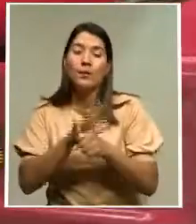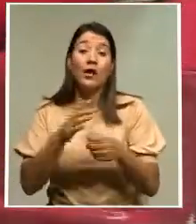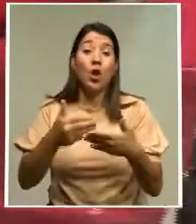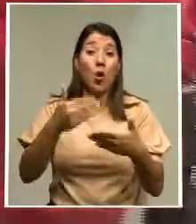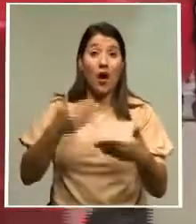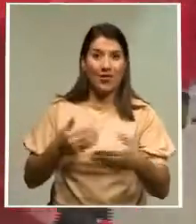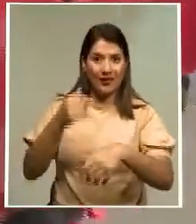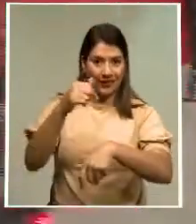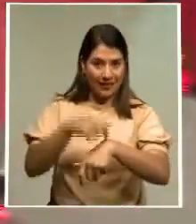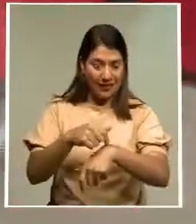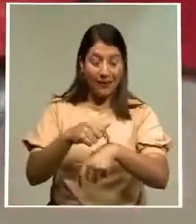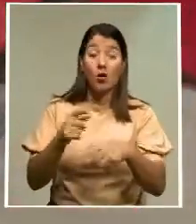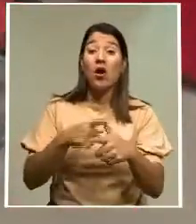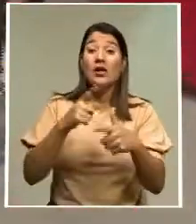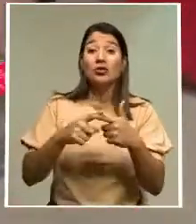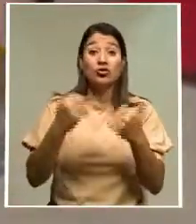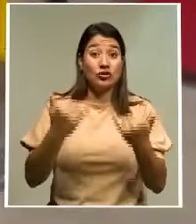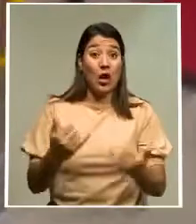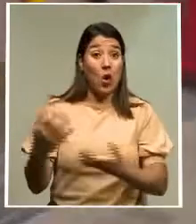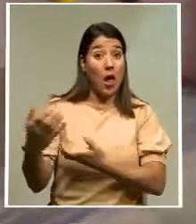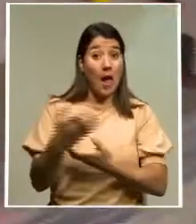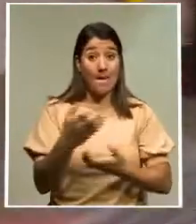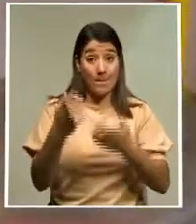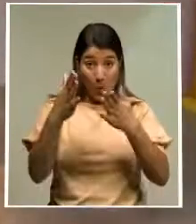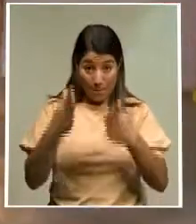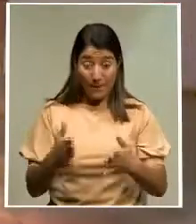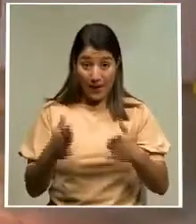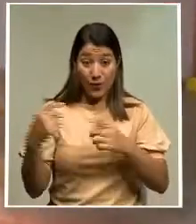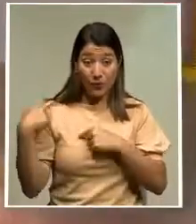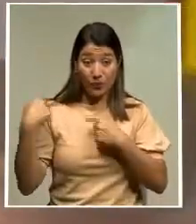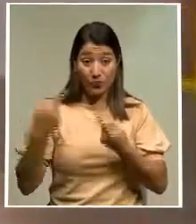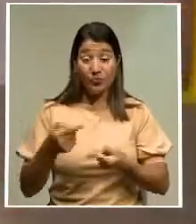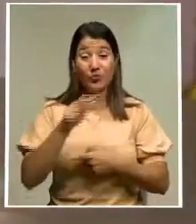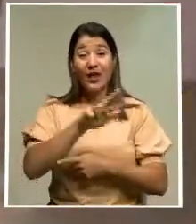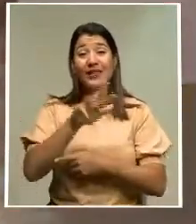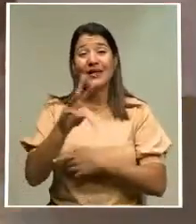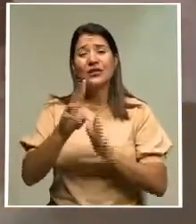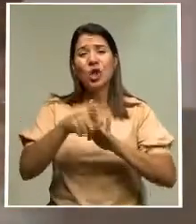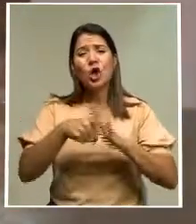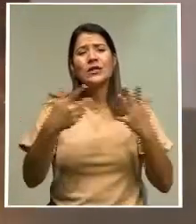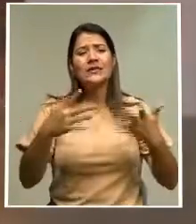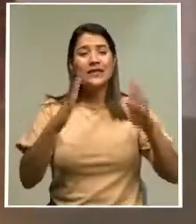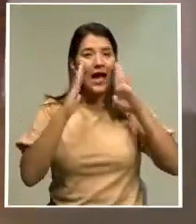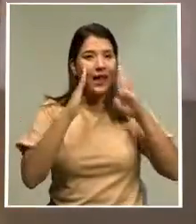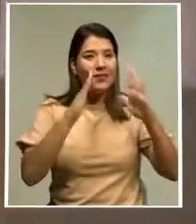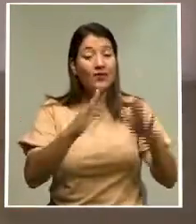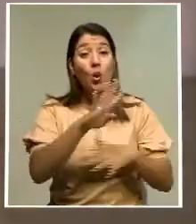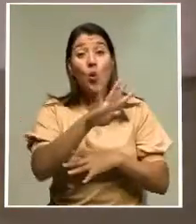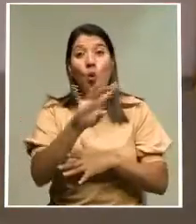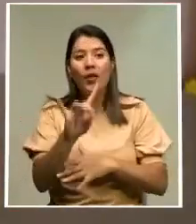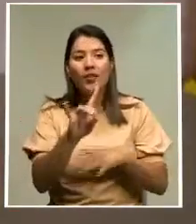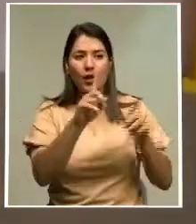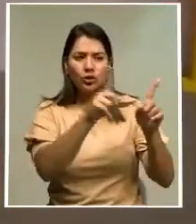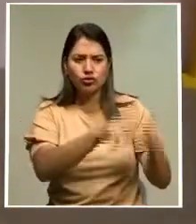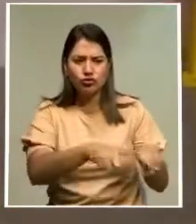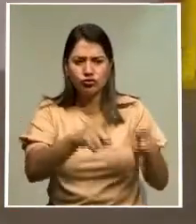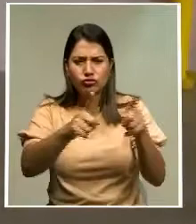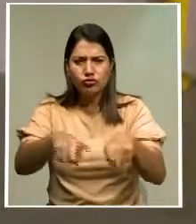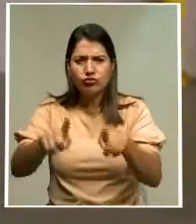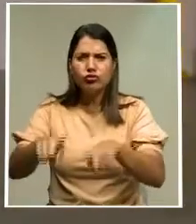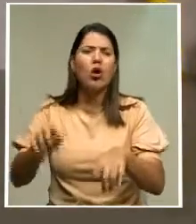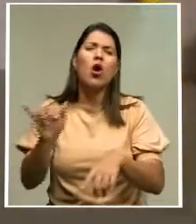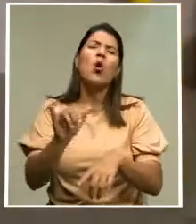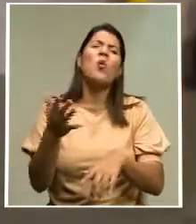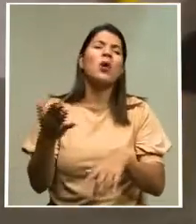este momento, el Cuerpo de Bomberos en las últimas 36 horas ha atendido un promedio de 48 incidentes reportados entre